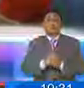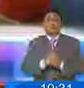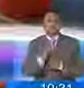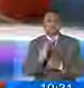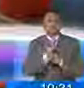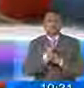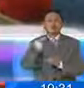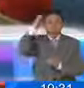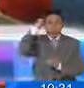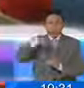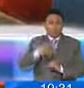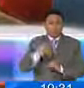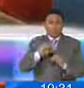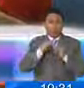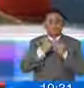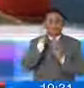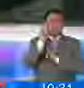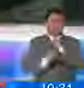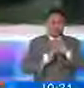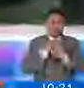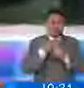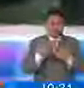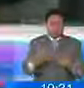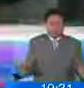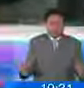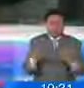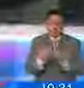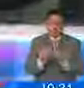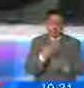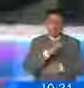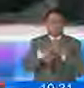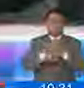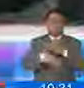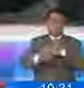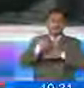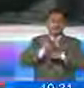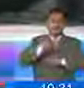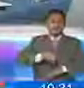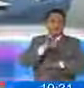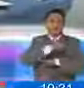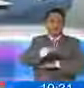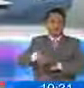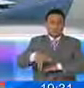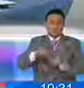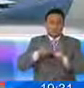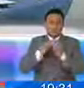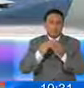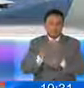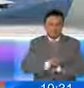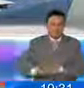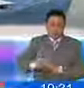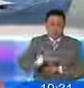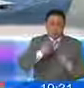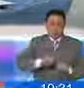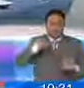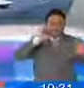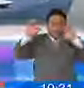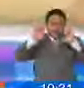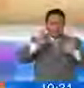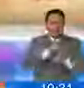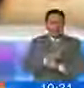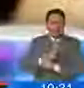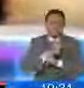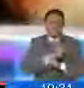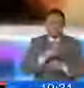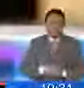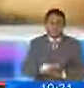gubernamentales y organizaciones internacionales trabajarán a escala nacional con los estudiantes y sus familias en estrategias preventivas que